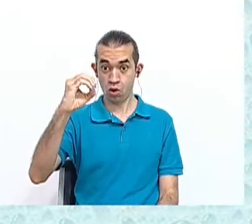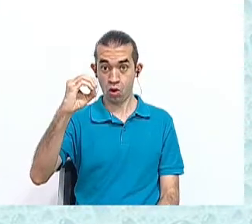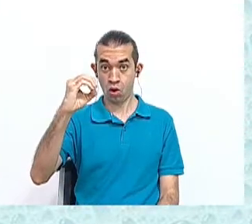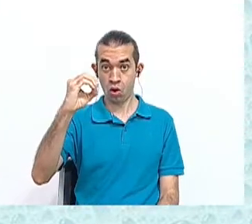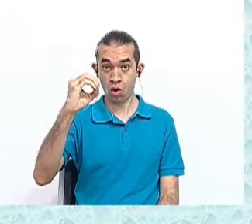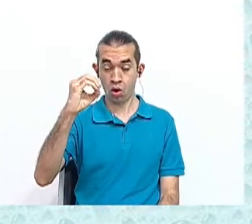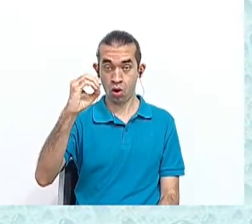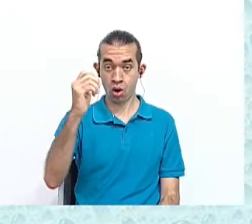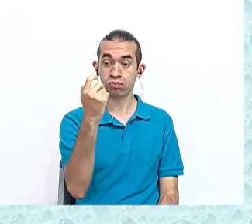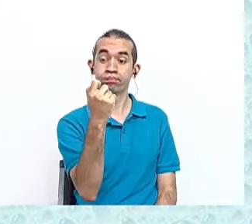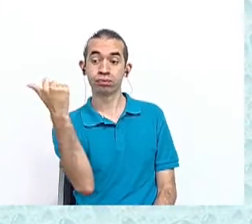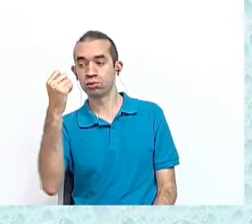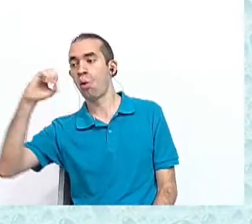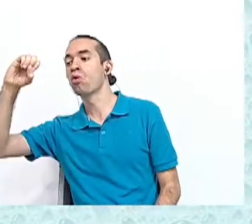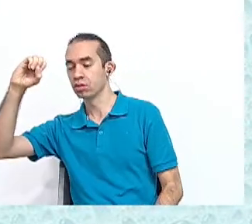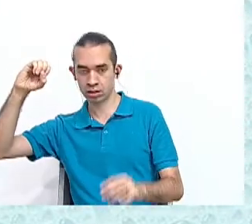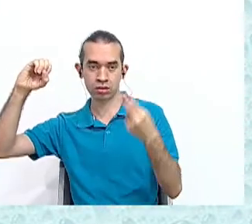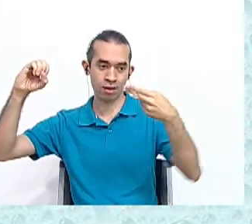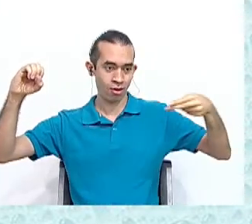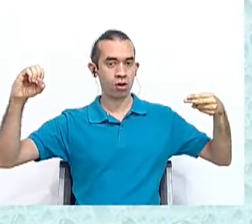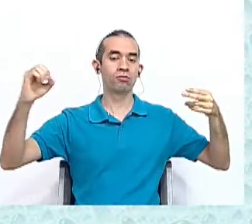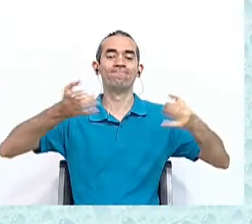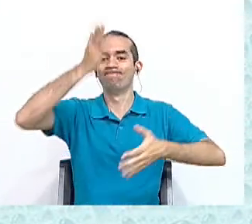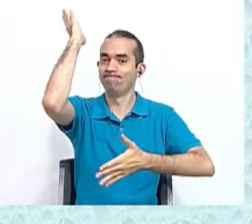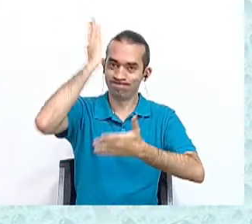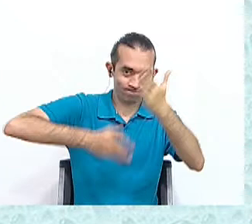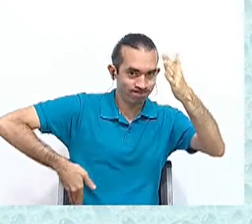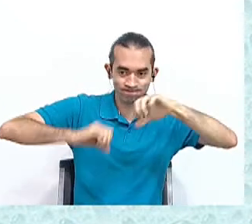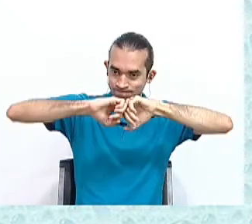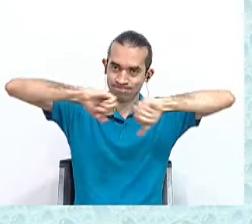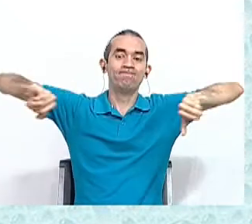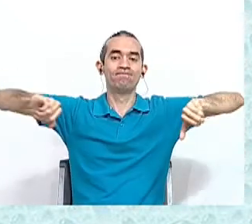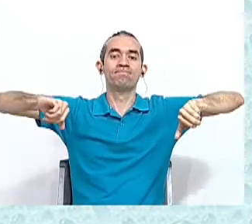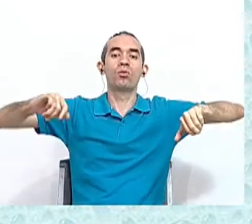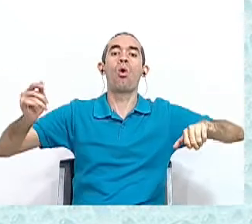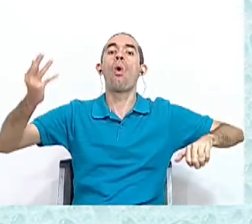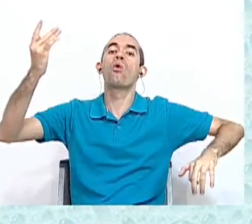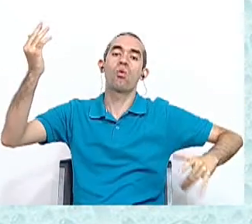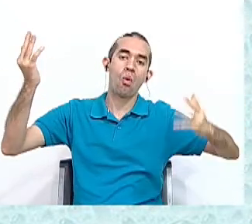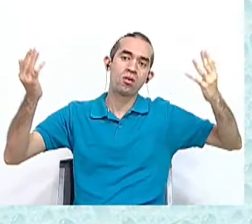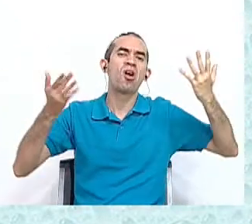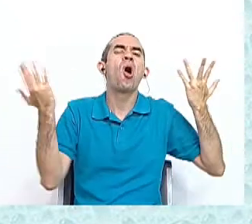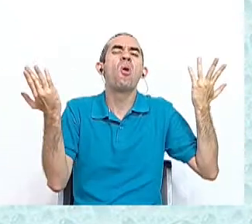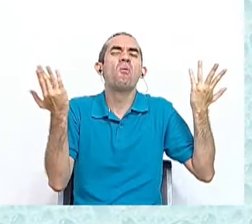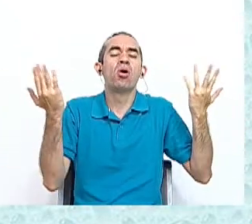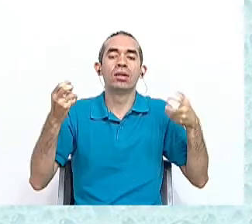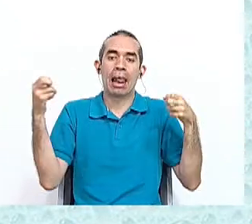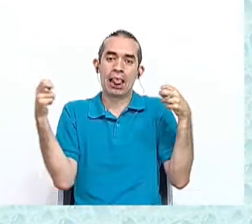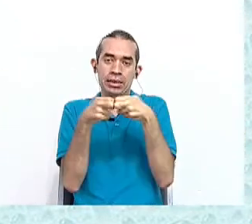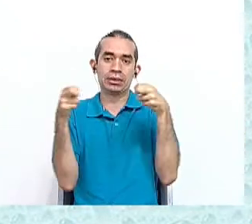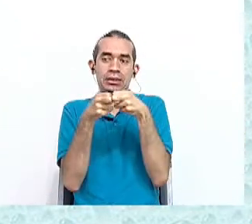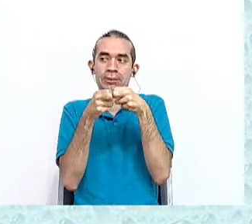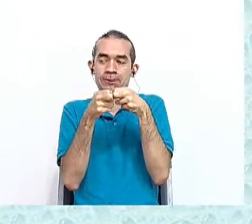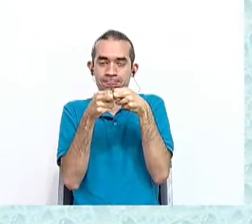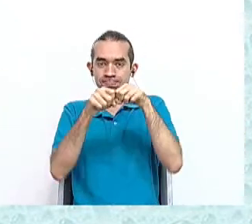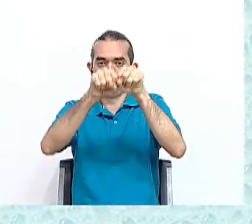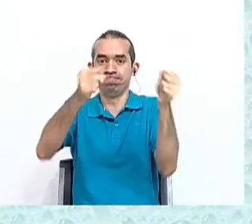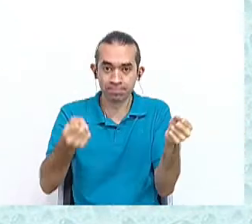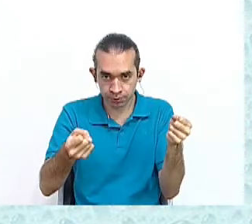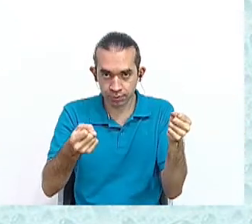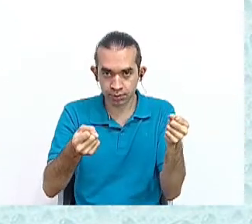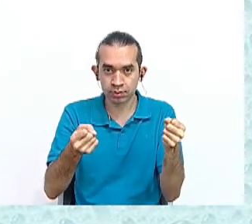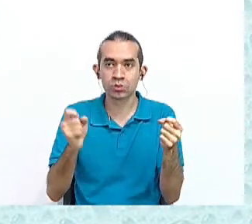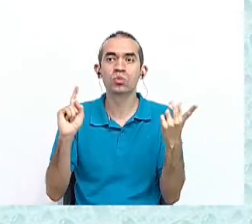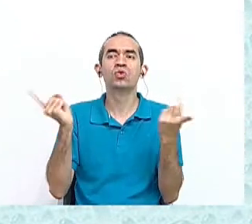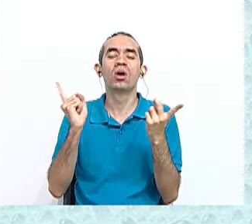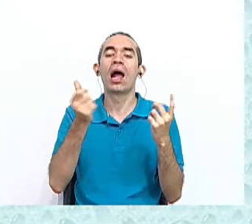en oxígeno e hidrógeno gaseoso, gracias al paso de la corriente eléctrica, cuyo conductor